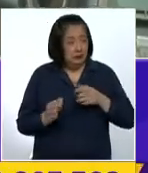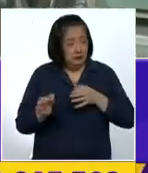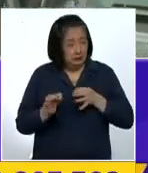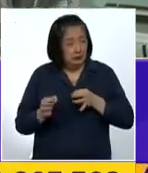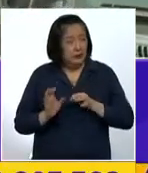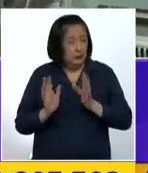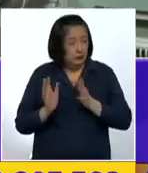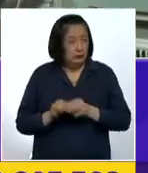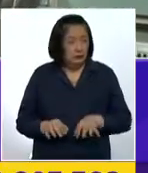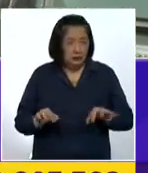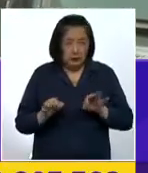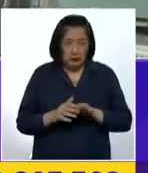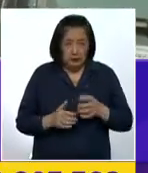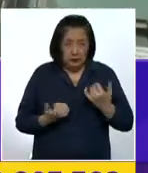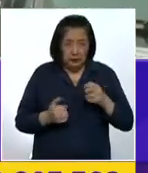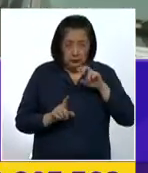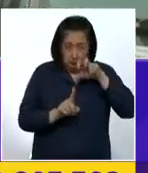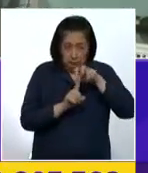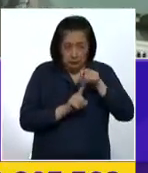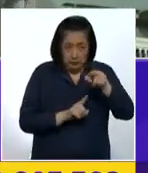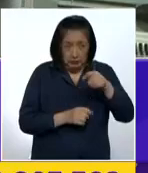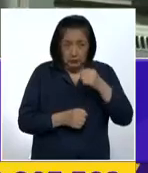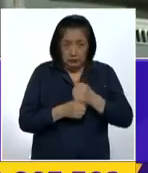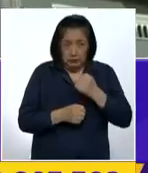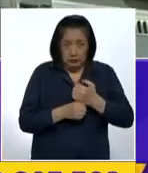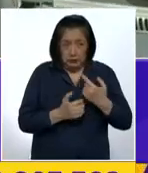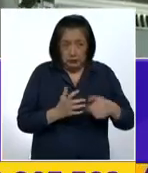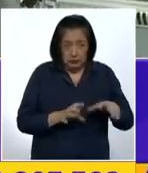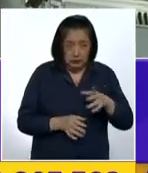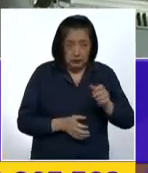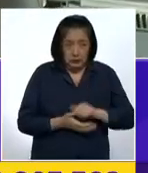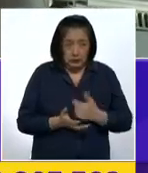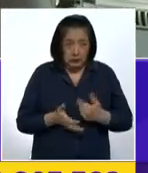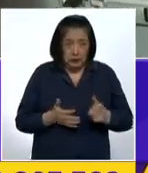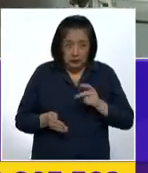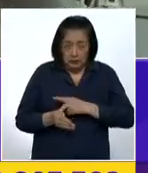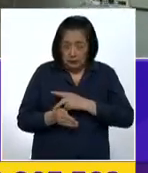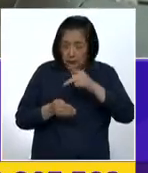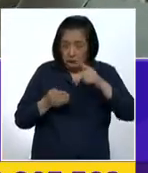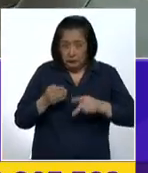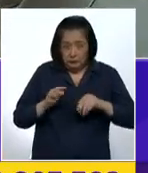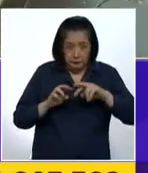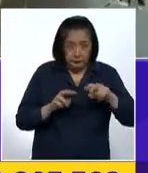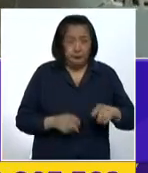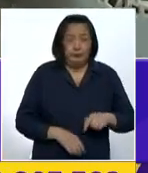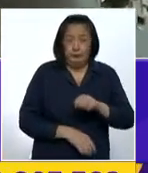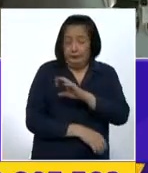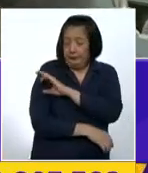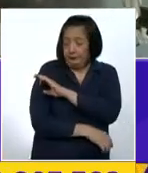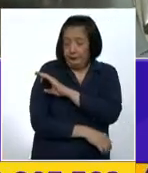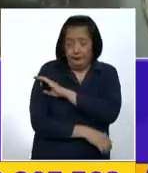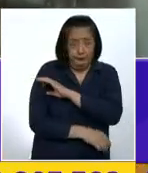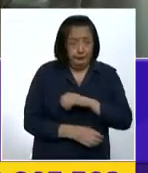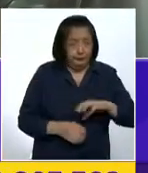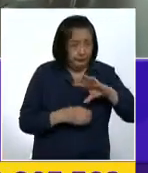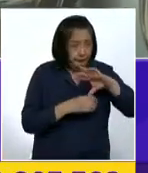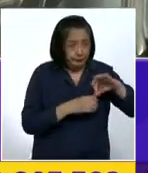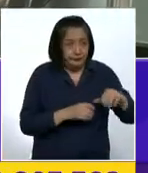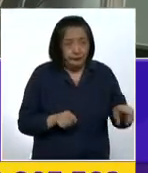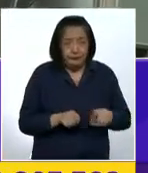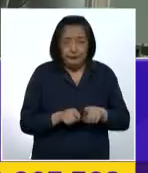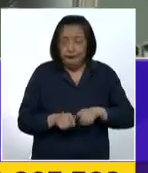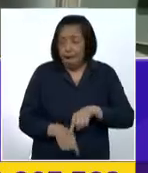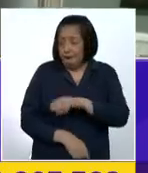detalle importante, Alicia. Estamos viendo el trabajo que vienen realizando los peritos en criminalística, la Fiscalía de San Miguel, que está aquí, y también la Fiscalía